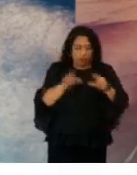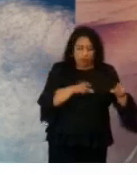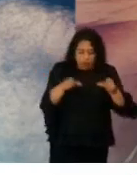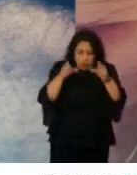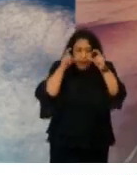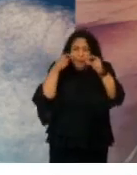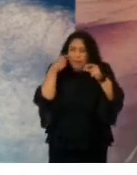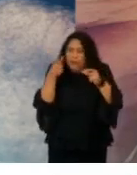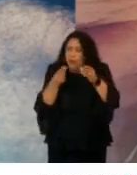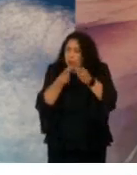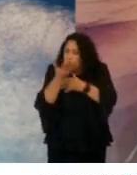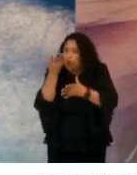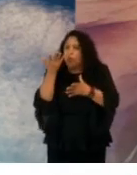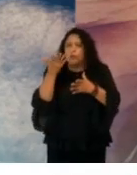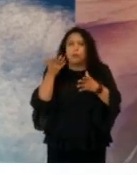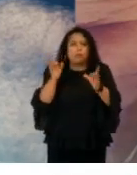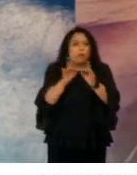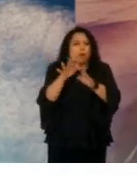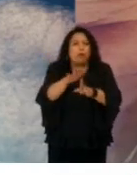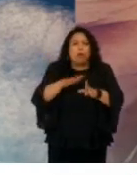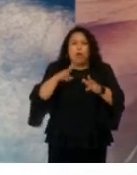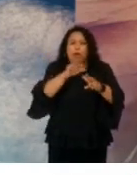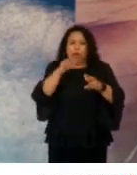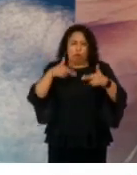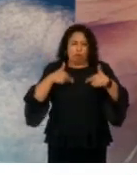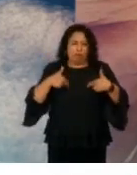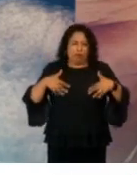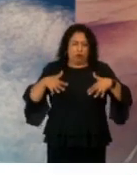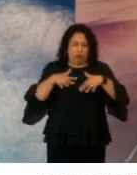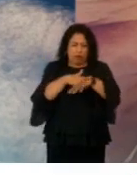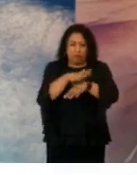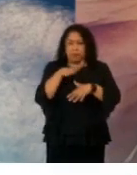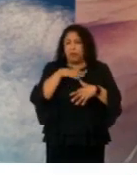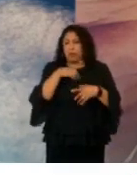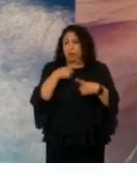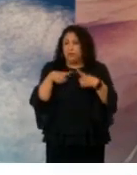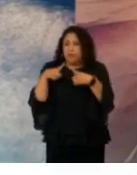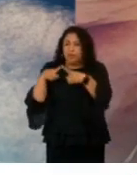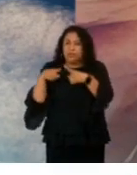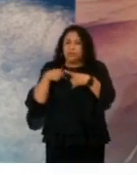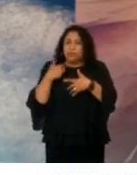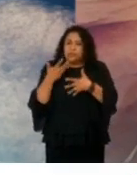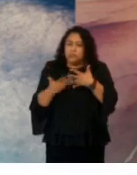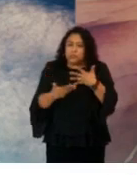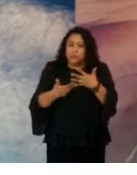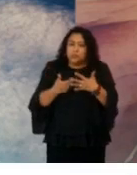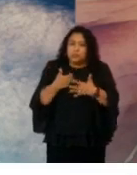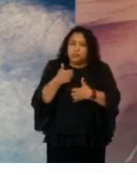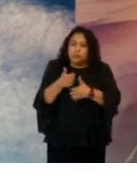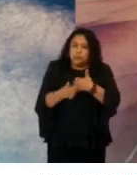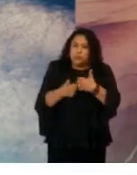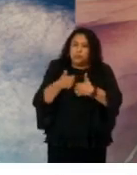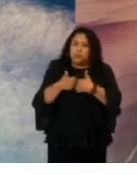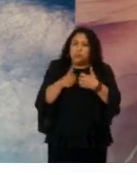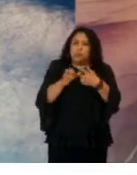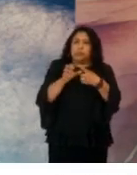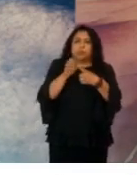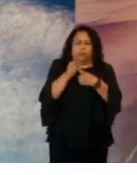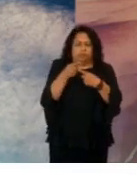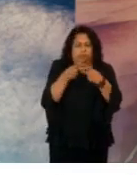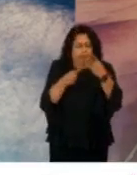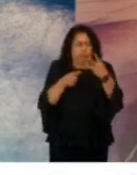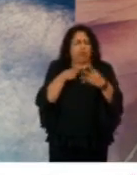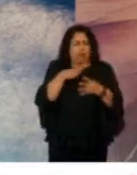mirarse, cambien las circunstancias de la humanidad. Y hay una serie de retos y desafíos